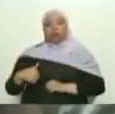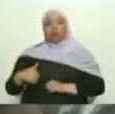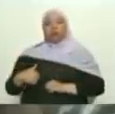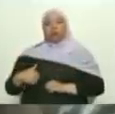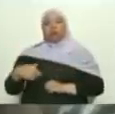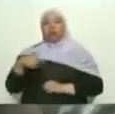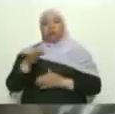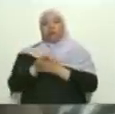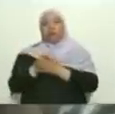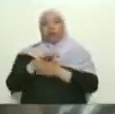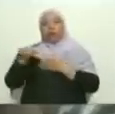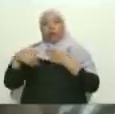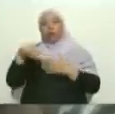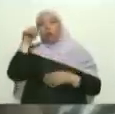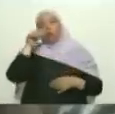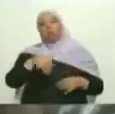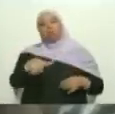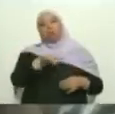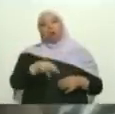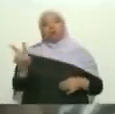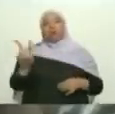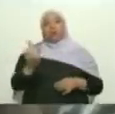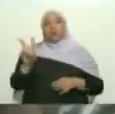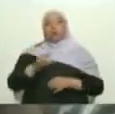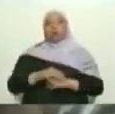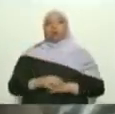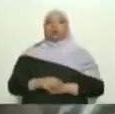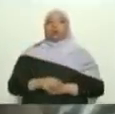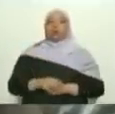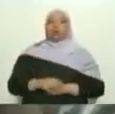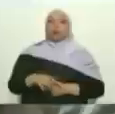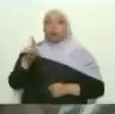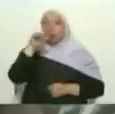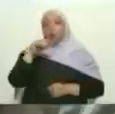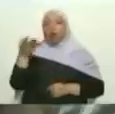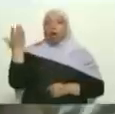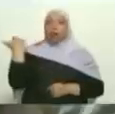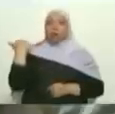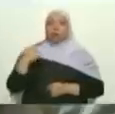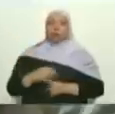seres queridos, para todo el pueblo sin excepción, para los más desamparados.